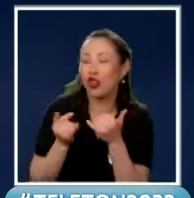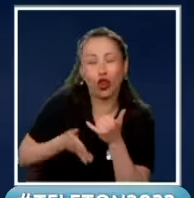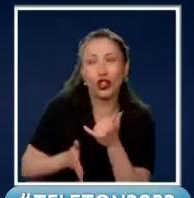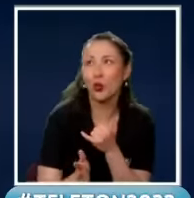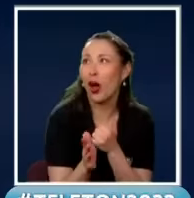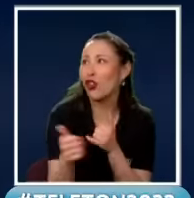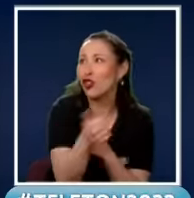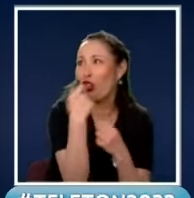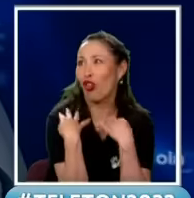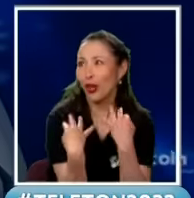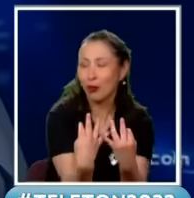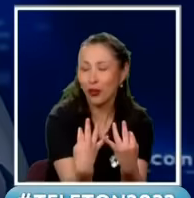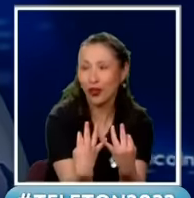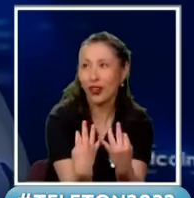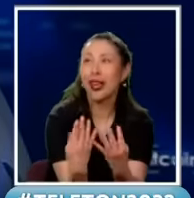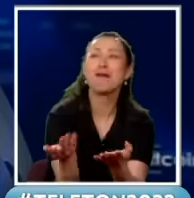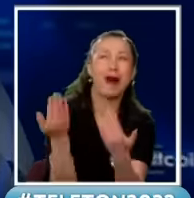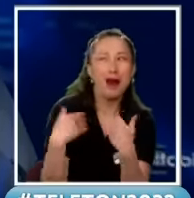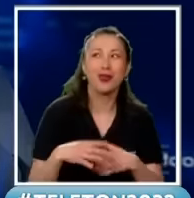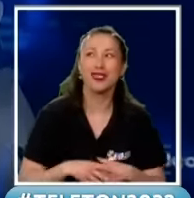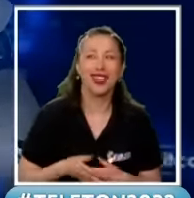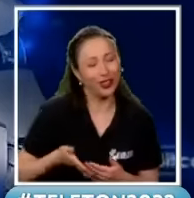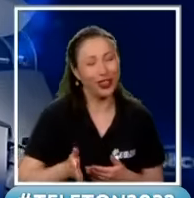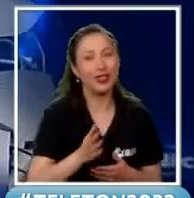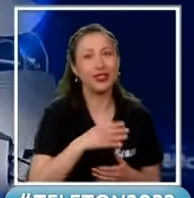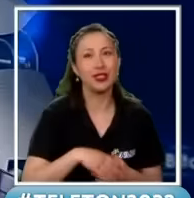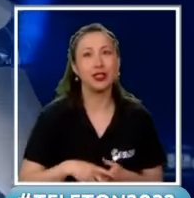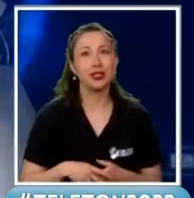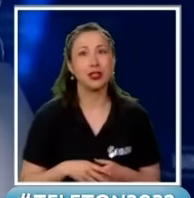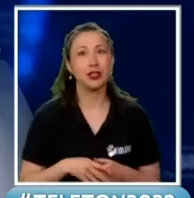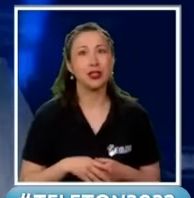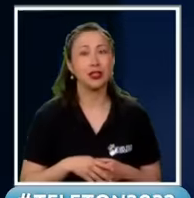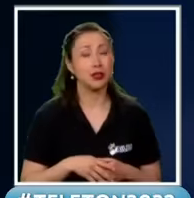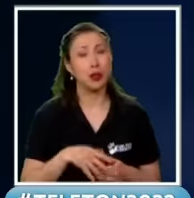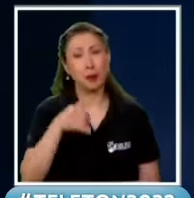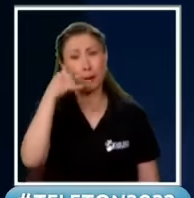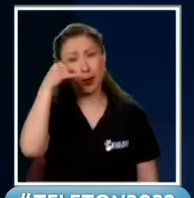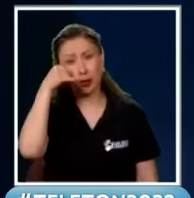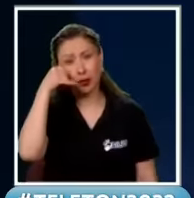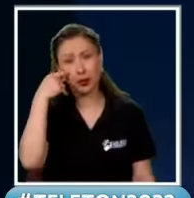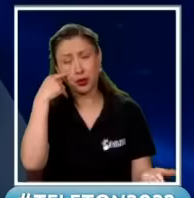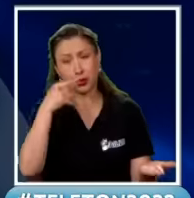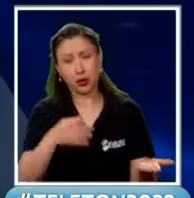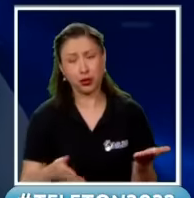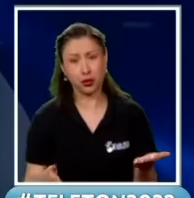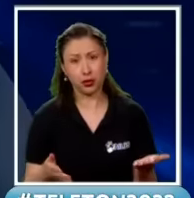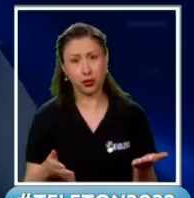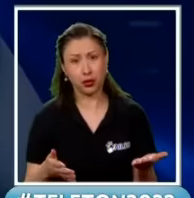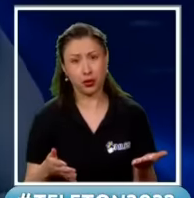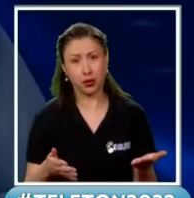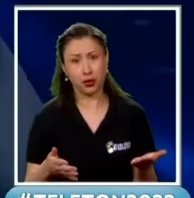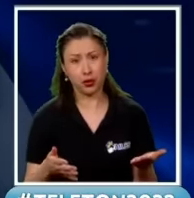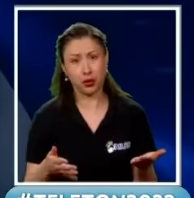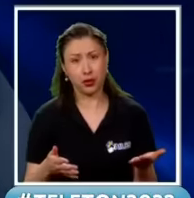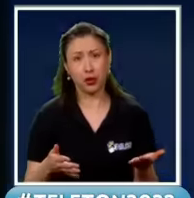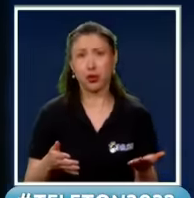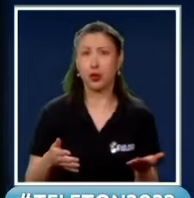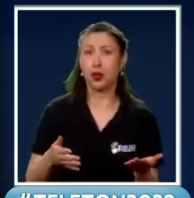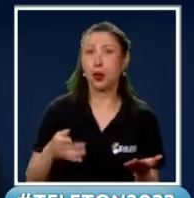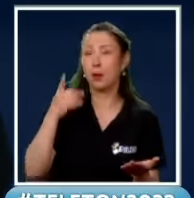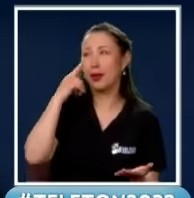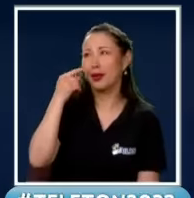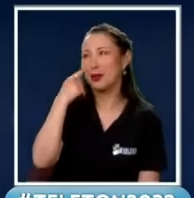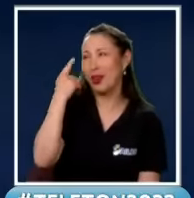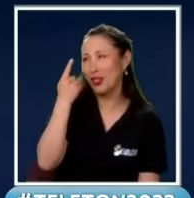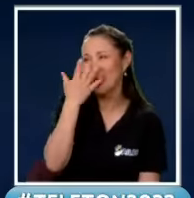con el público. ¡Dámosle! ¿Me escucháis? Perdón, pero no te conozco. Pero como si yo soy